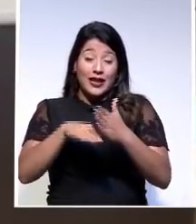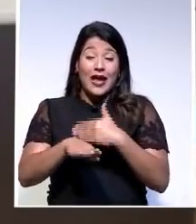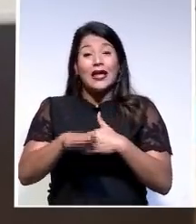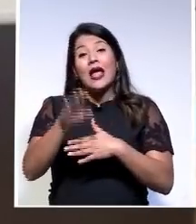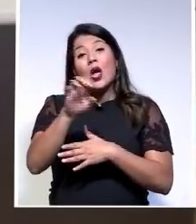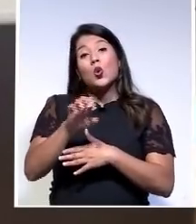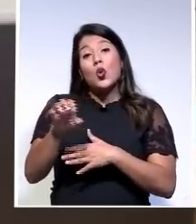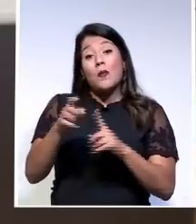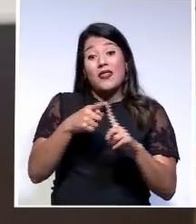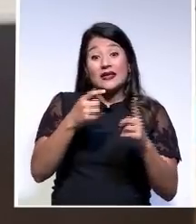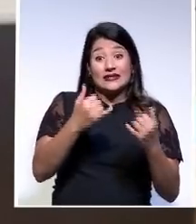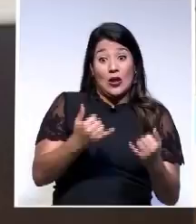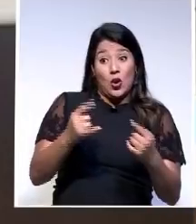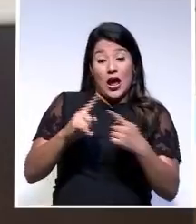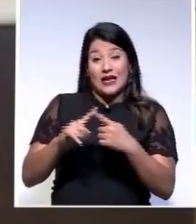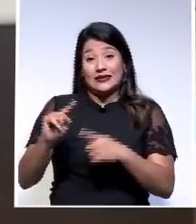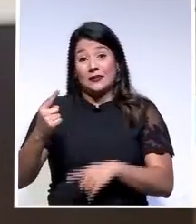diciembre.